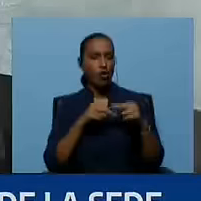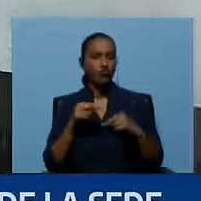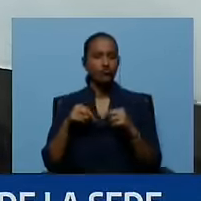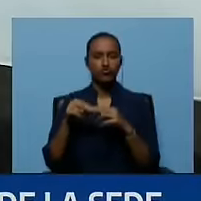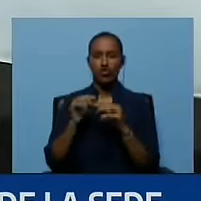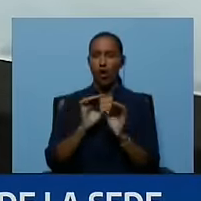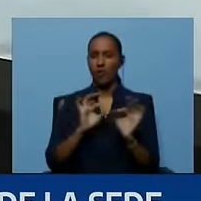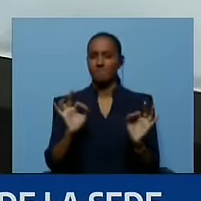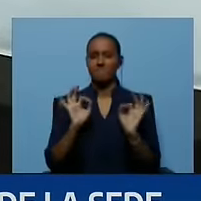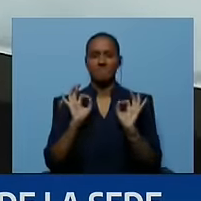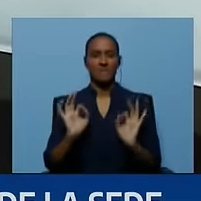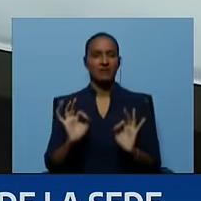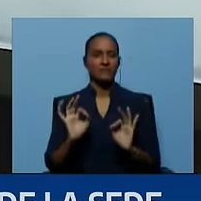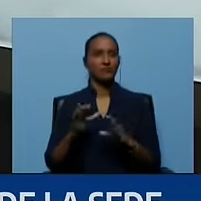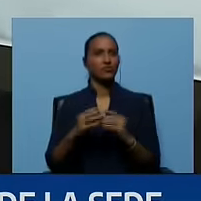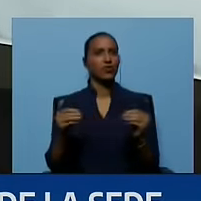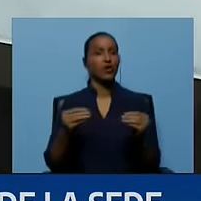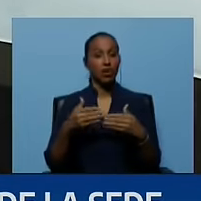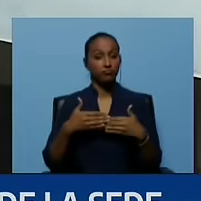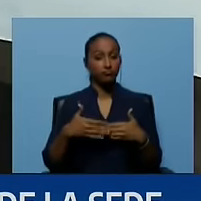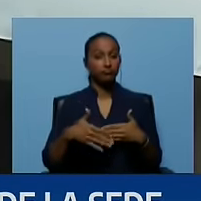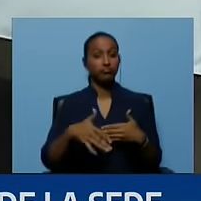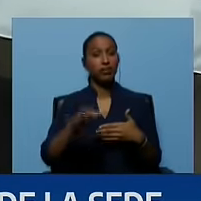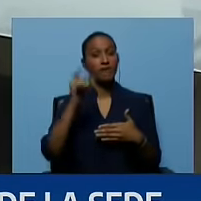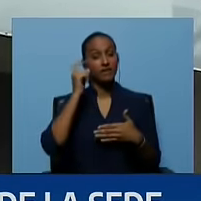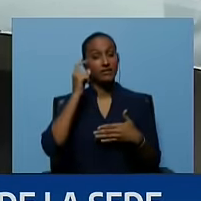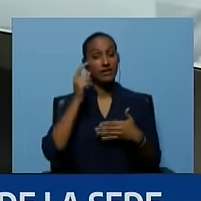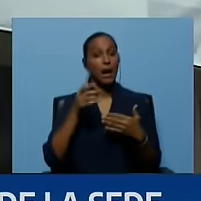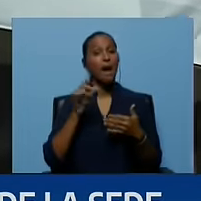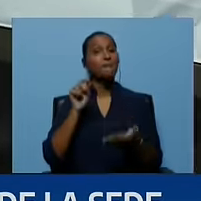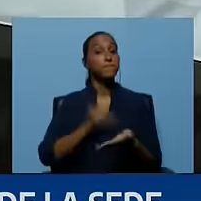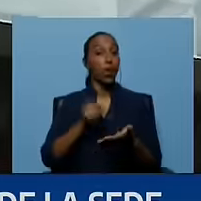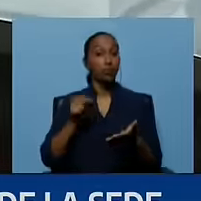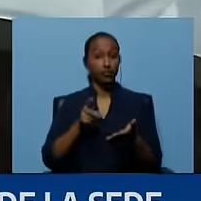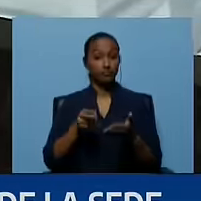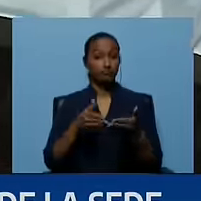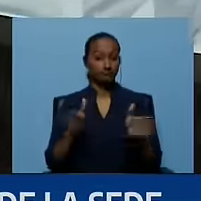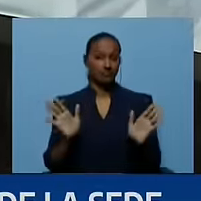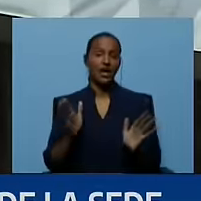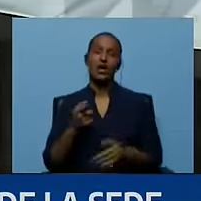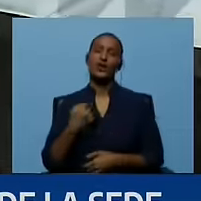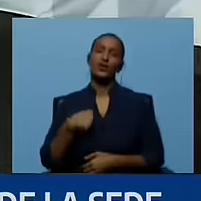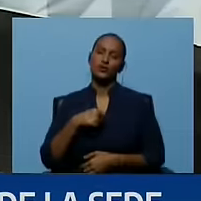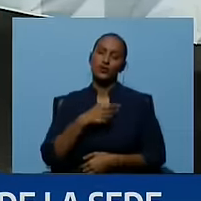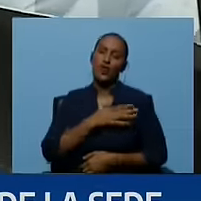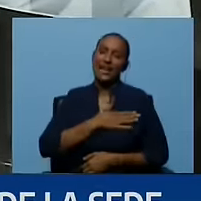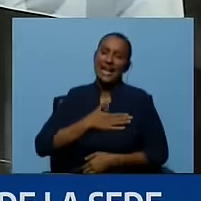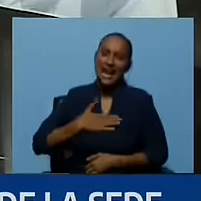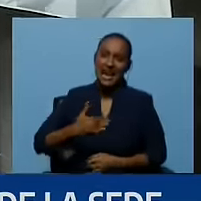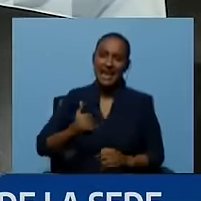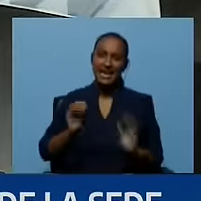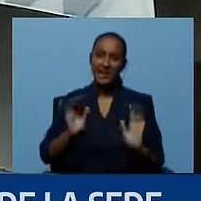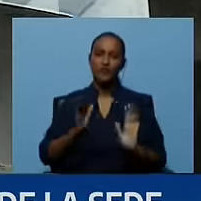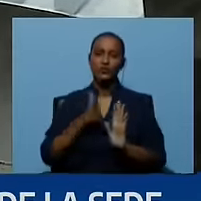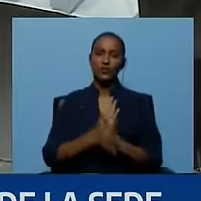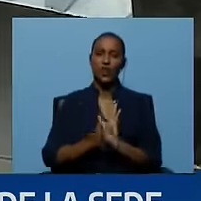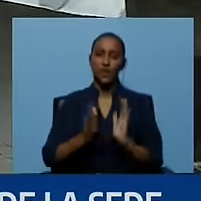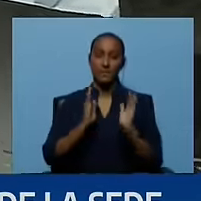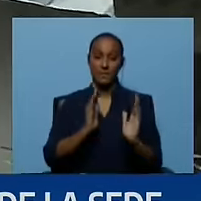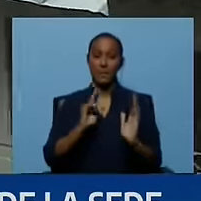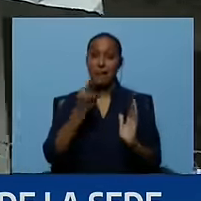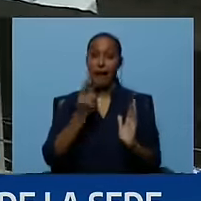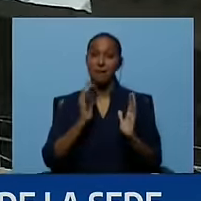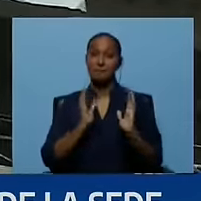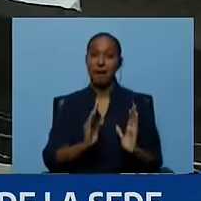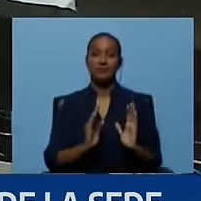levantándose para inaugurarla pronto. Dame una noticia. Presidente, nosotros queremos inaugurar la etapa académica